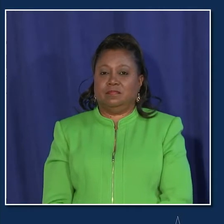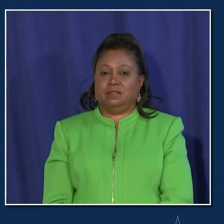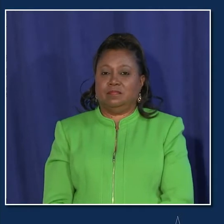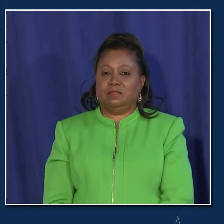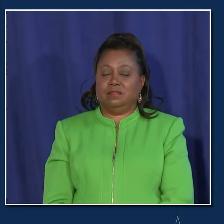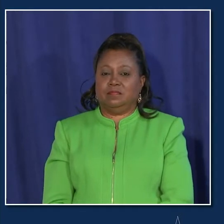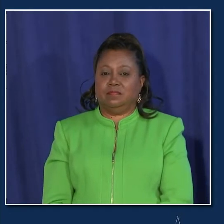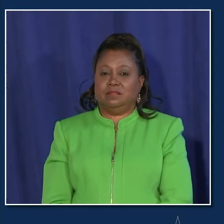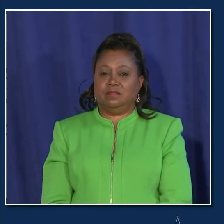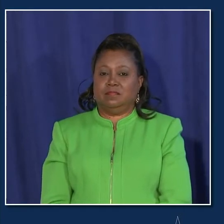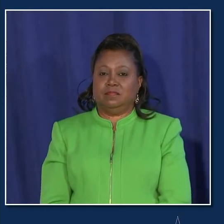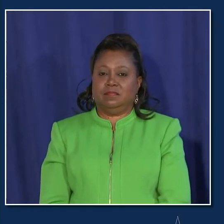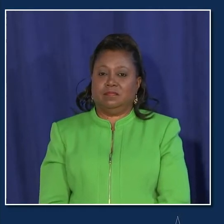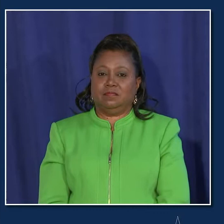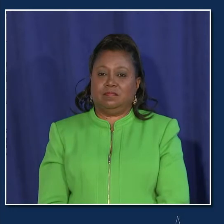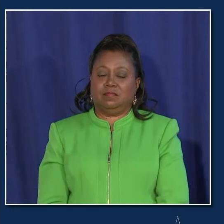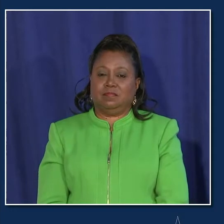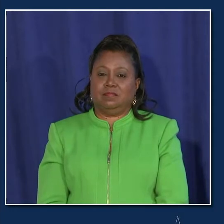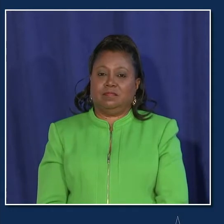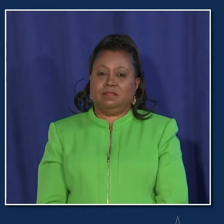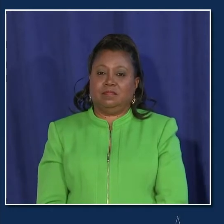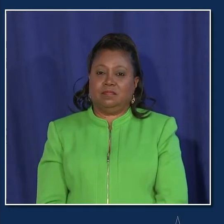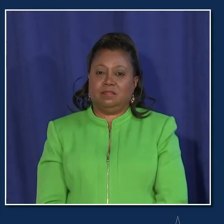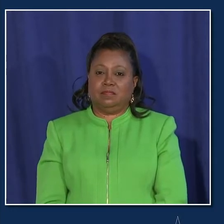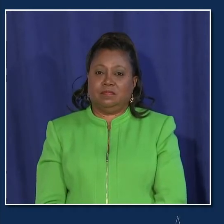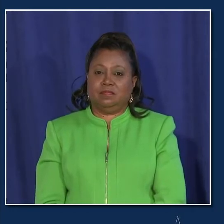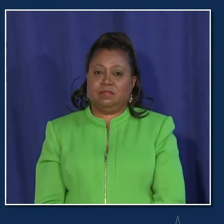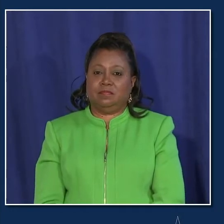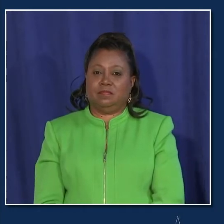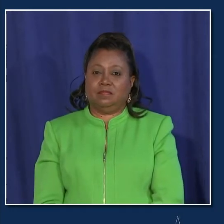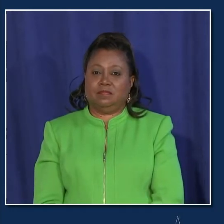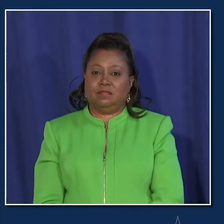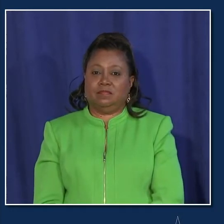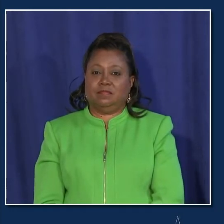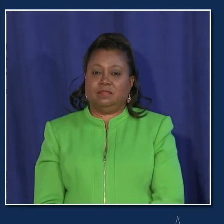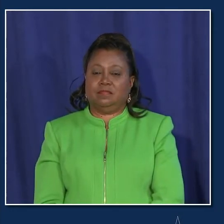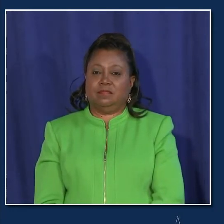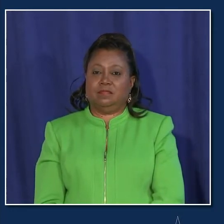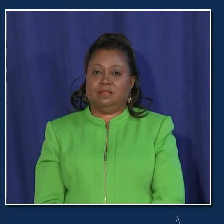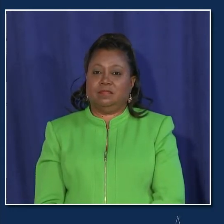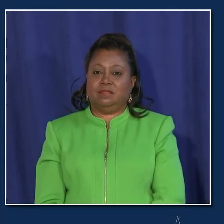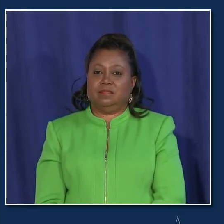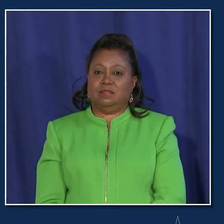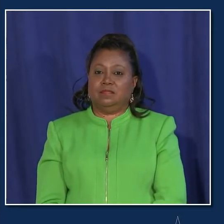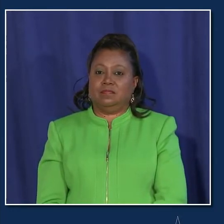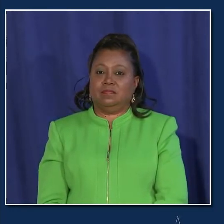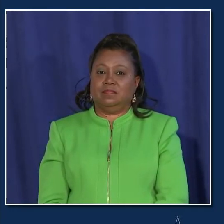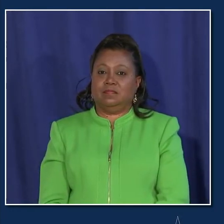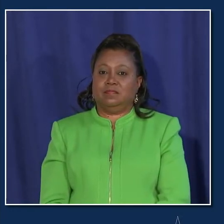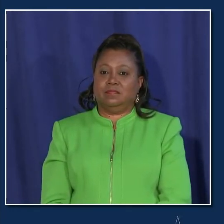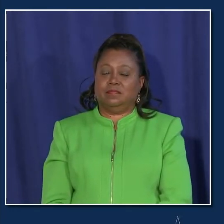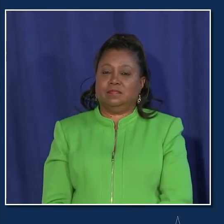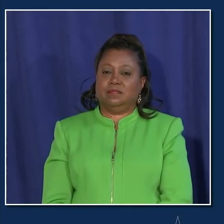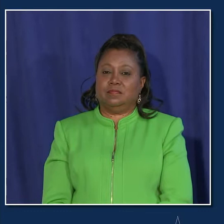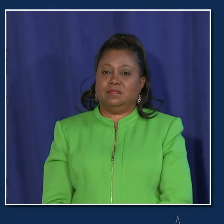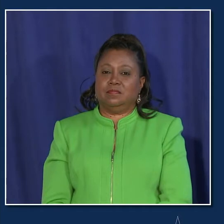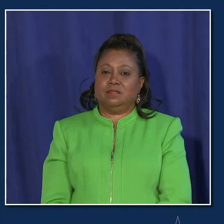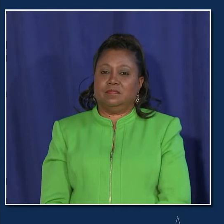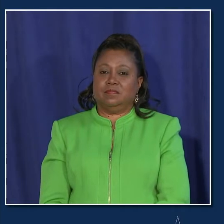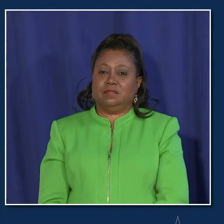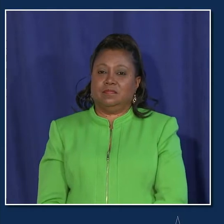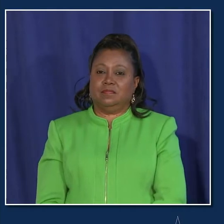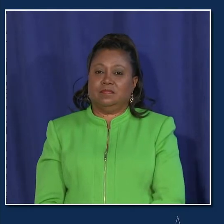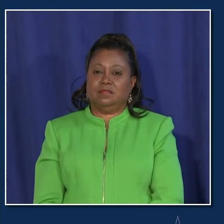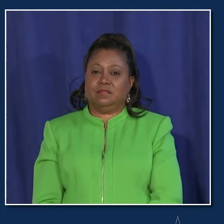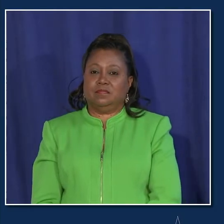disponibles en los centros de salud, en su farmacia. Inclusive estamos yendo a las casas. Solamente tienes que llamar a un número que te voy a dar a